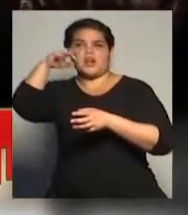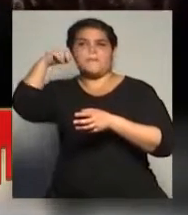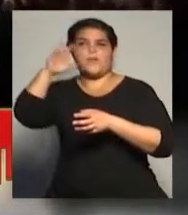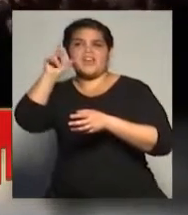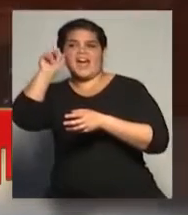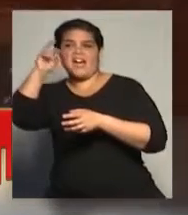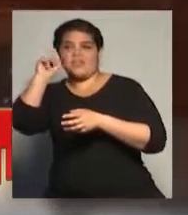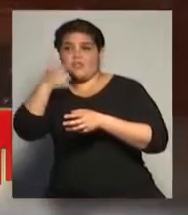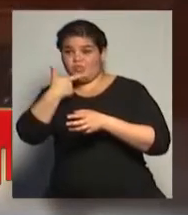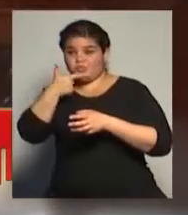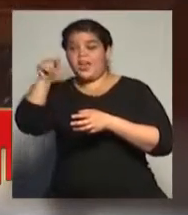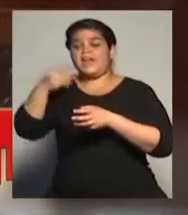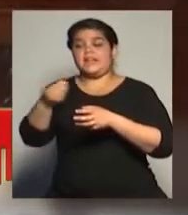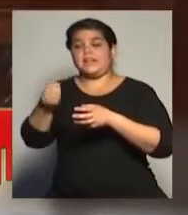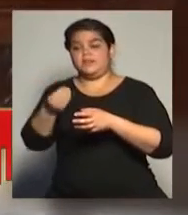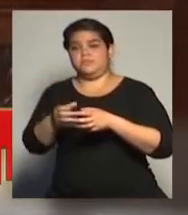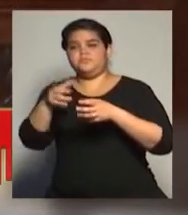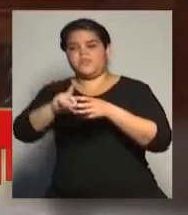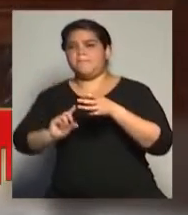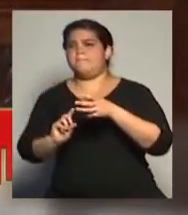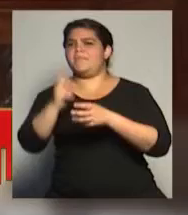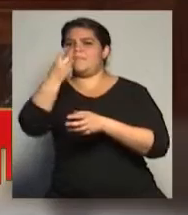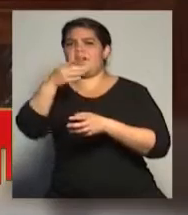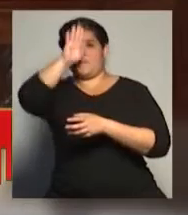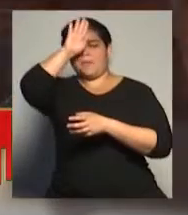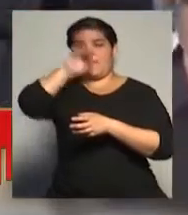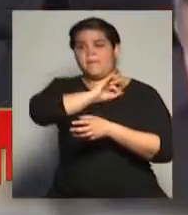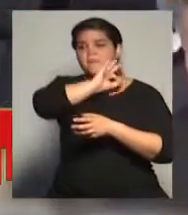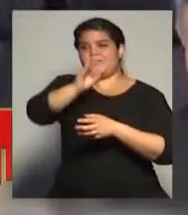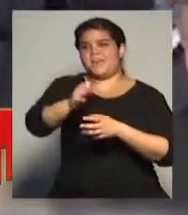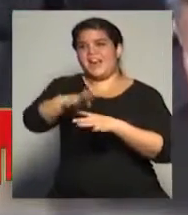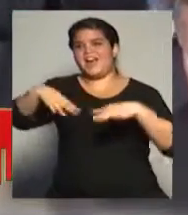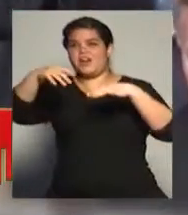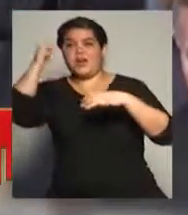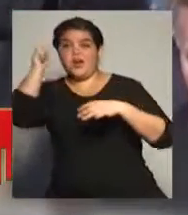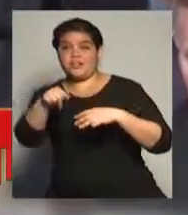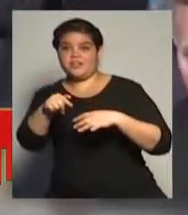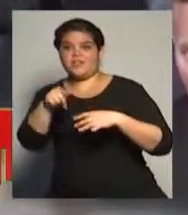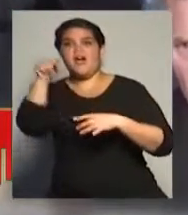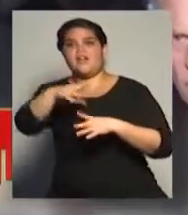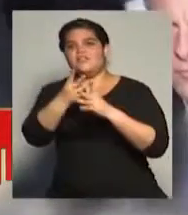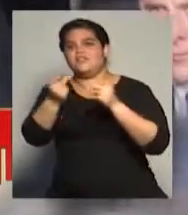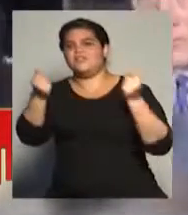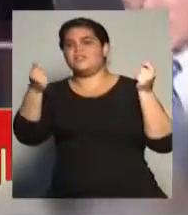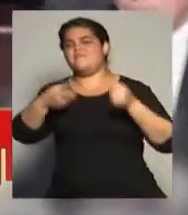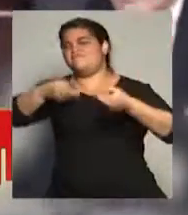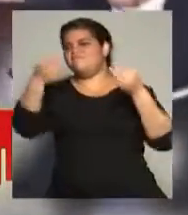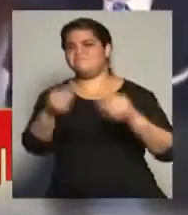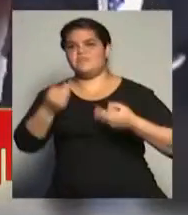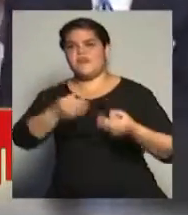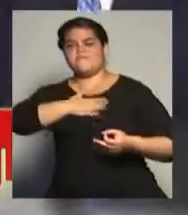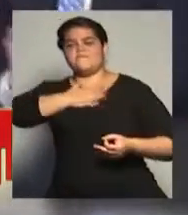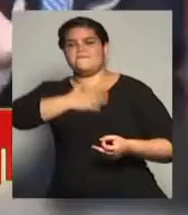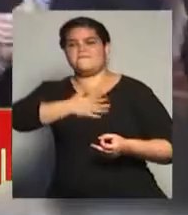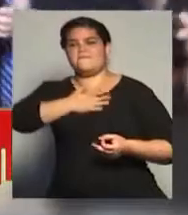porque consigue que por primera vez vaya un Papa al Capitolio. Entonces, como que también también cierra exitosamente